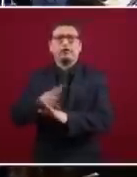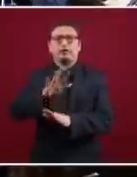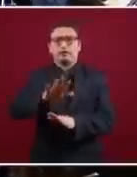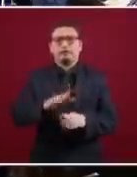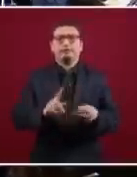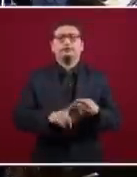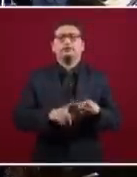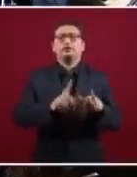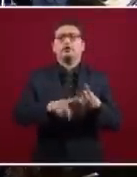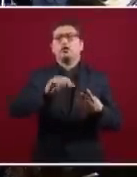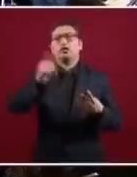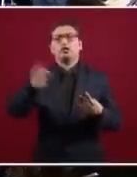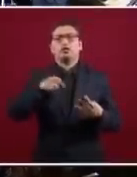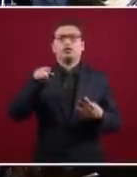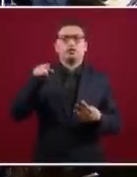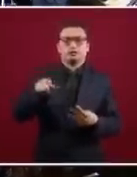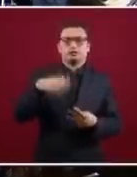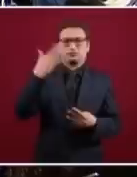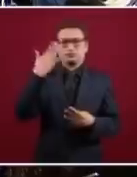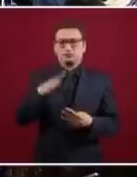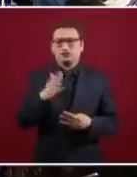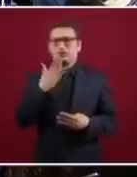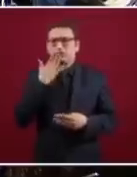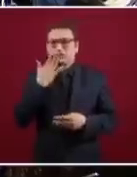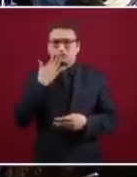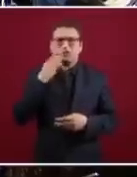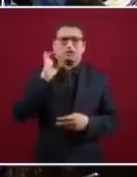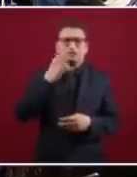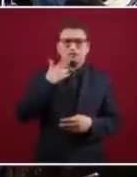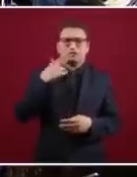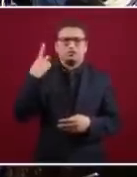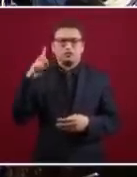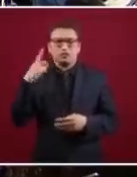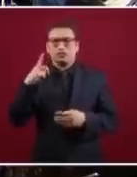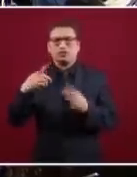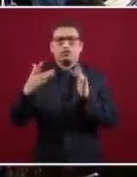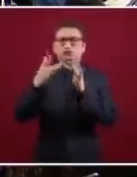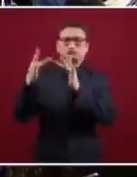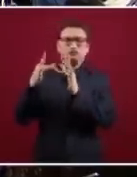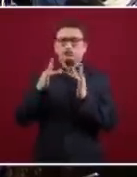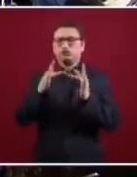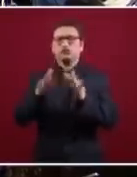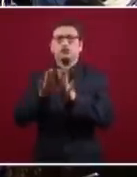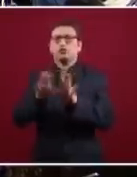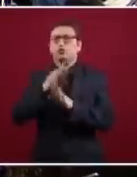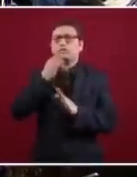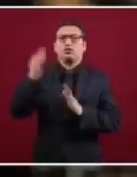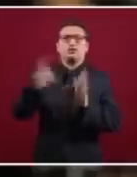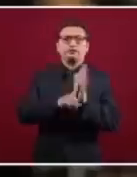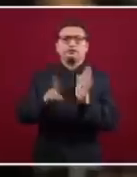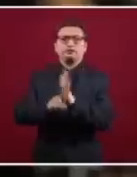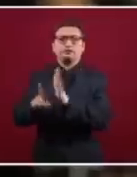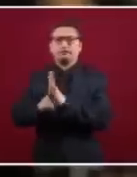con sonora chihuahua y durango y ante la situación de alerta que estaba privando en ese